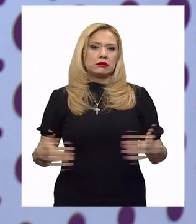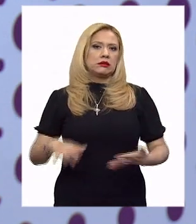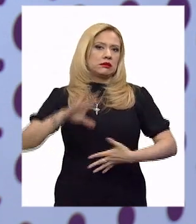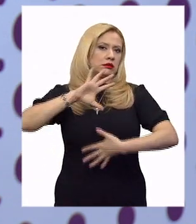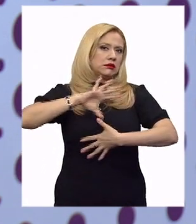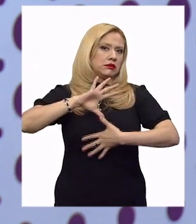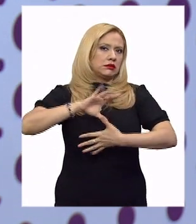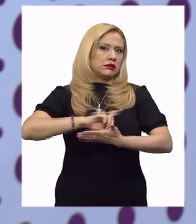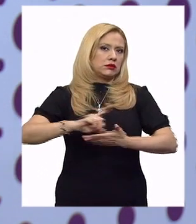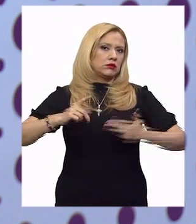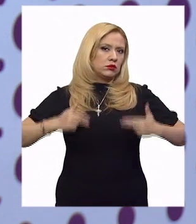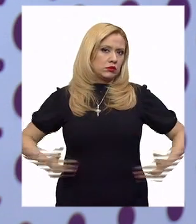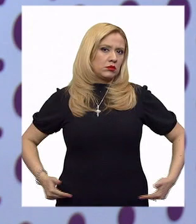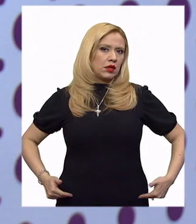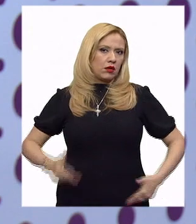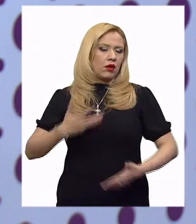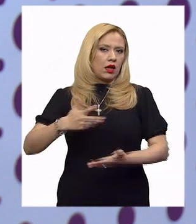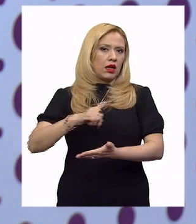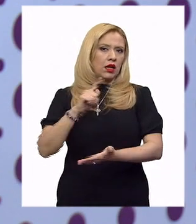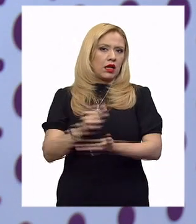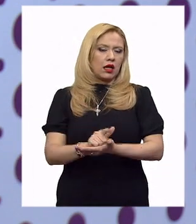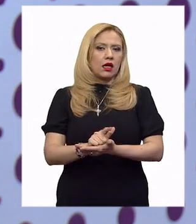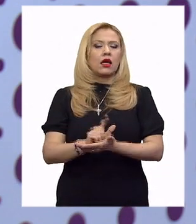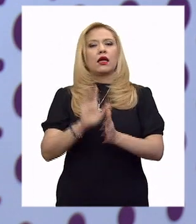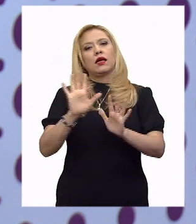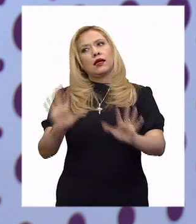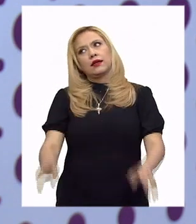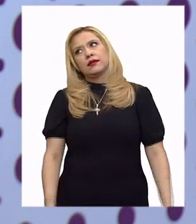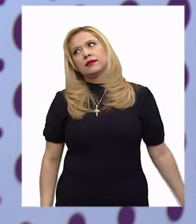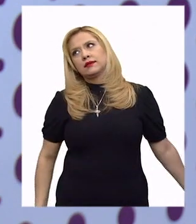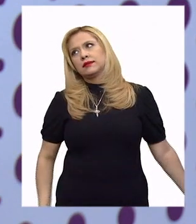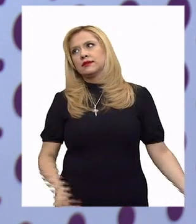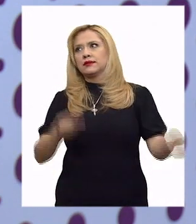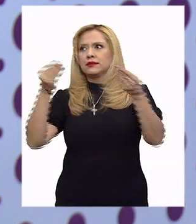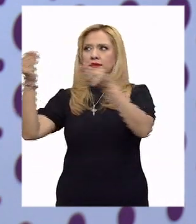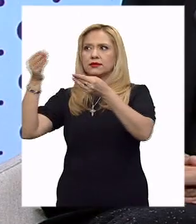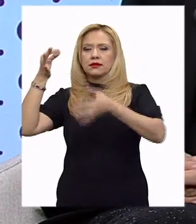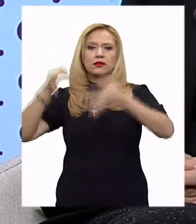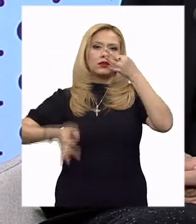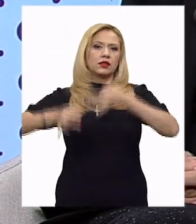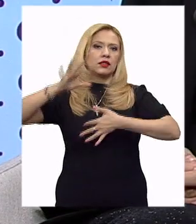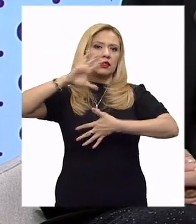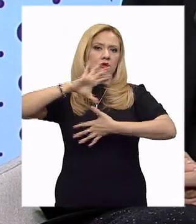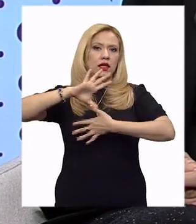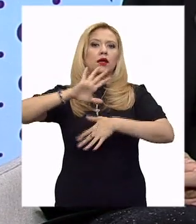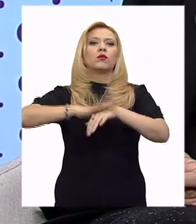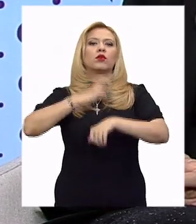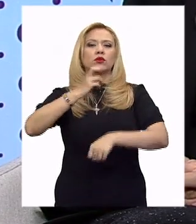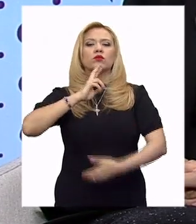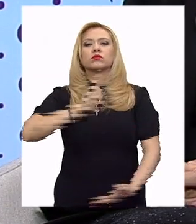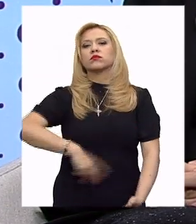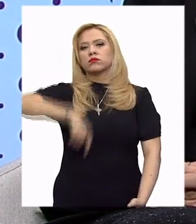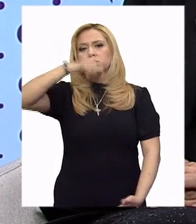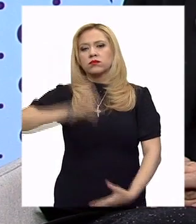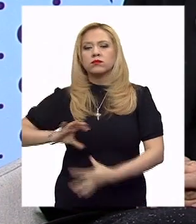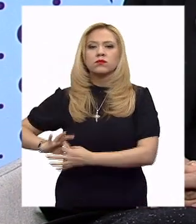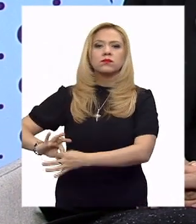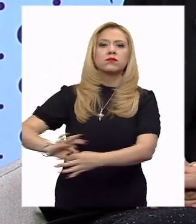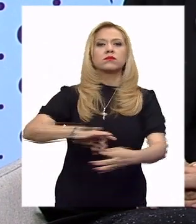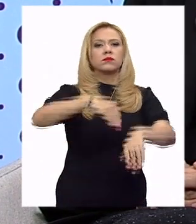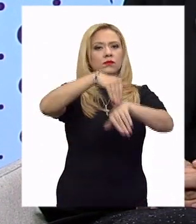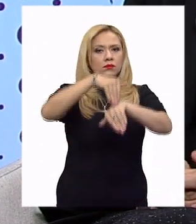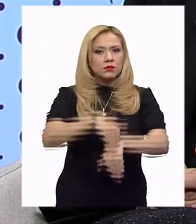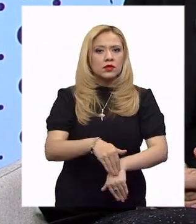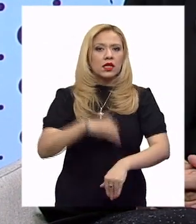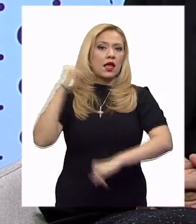Humanos, y por lo tanto eso llegaba a la Corte Interamericana. Eso ha creado jurisprudencia internacional que